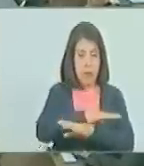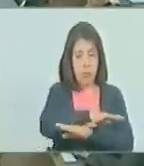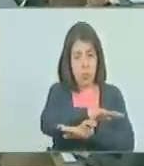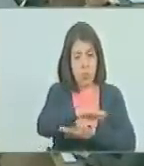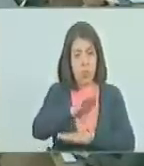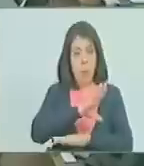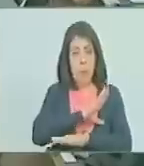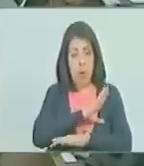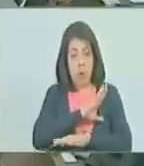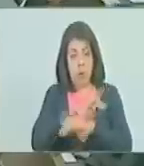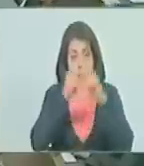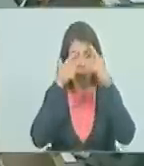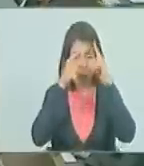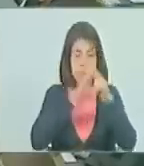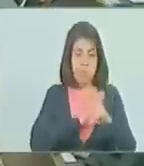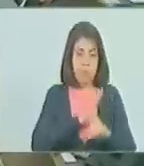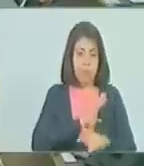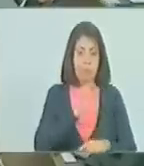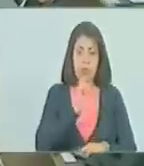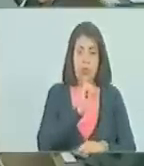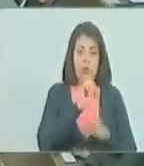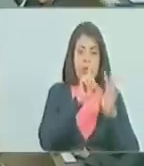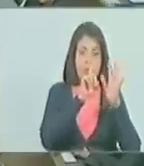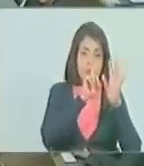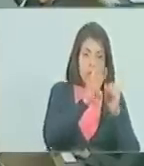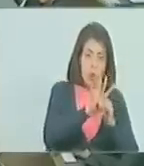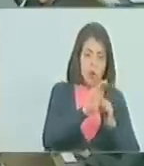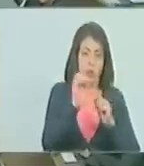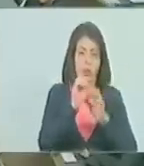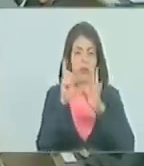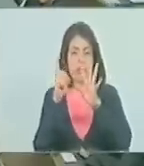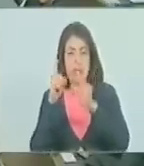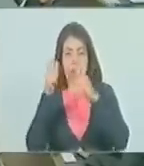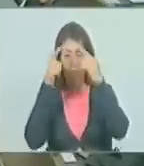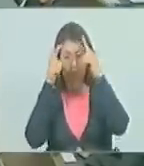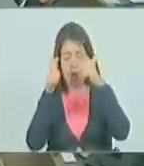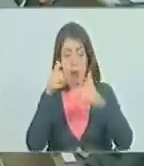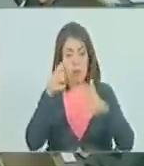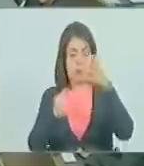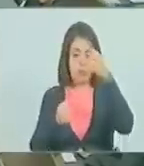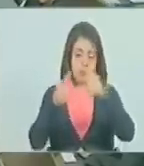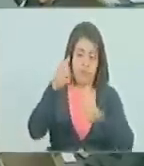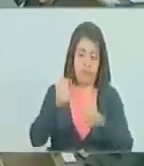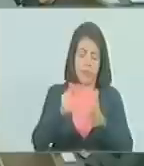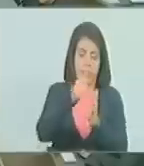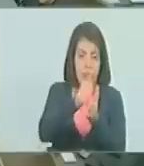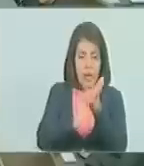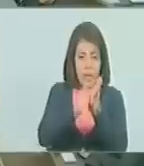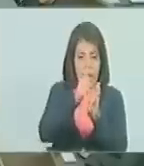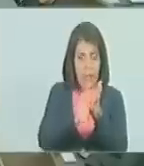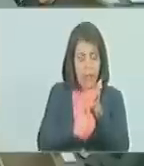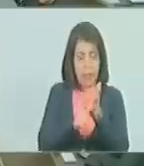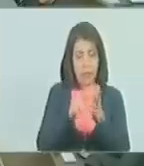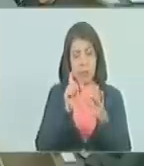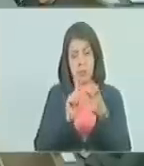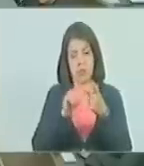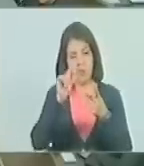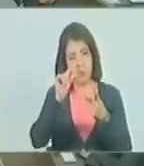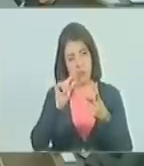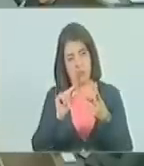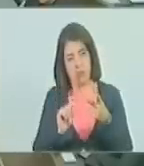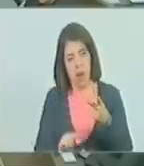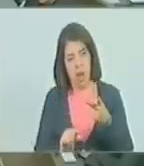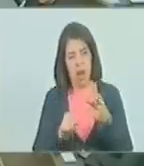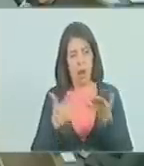reses, ganadero es el que tiene 4 o 6 vacas ordeñando para sacar el queso, que hoy el queso está por debajo, un precio,